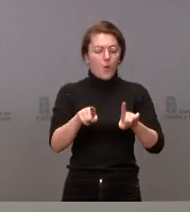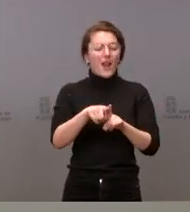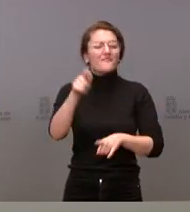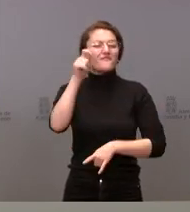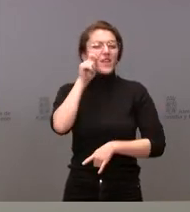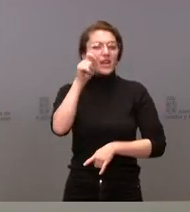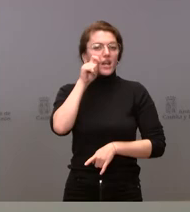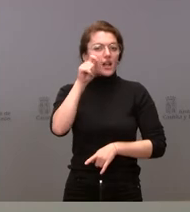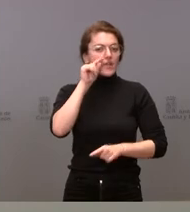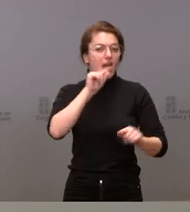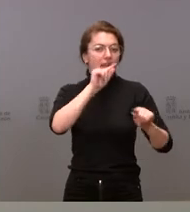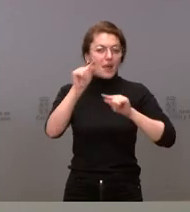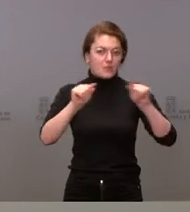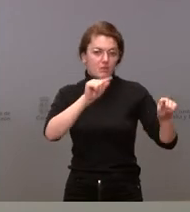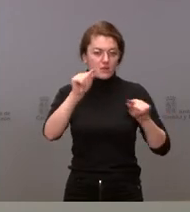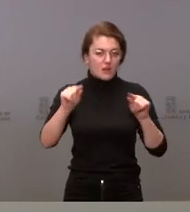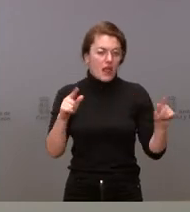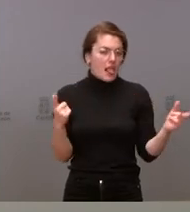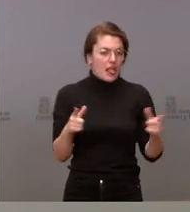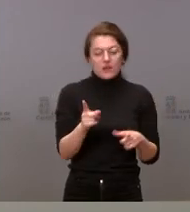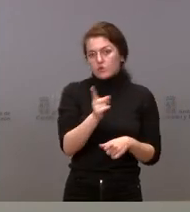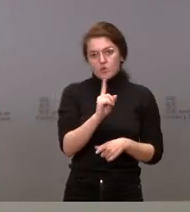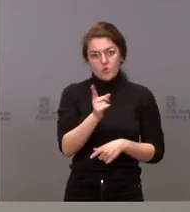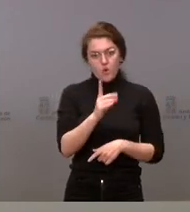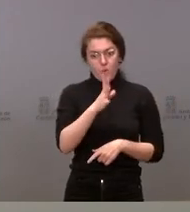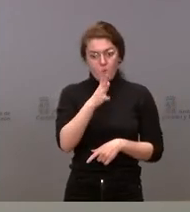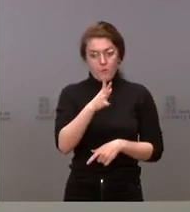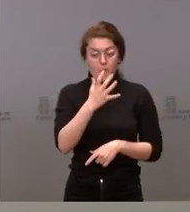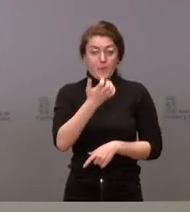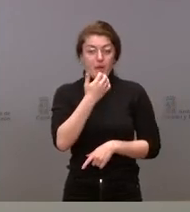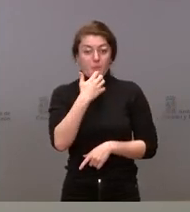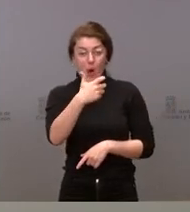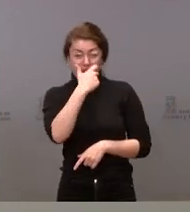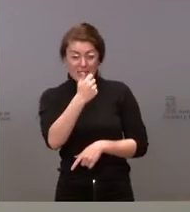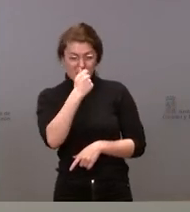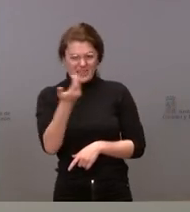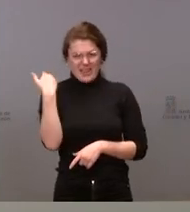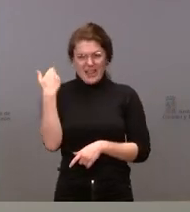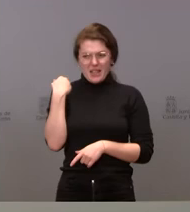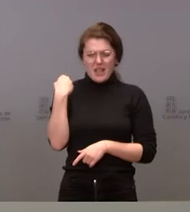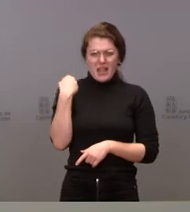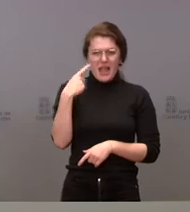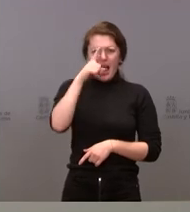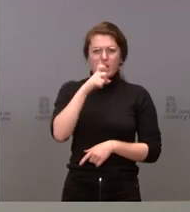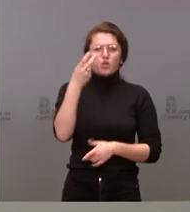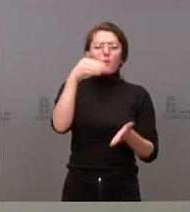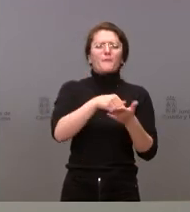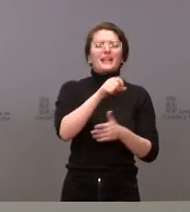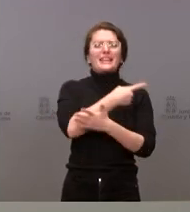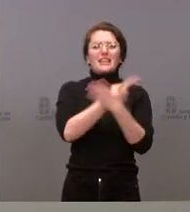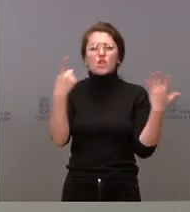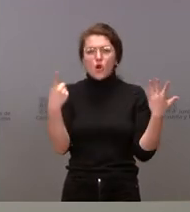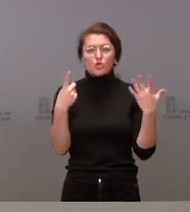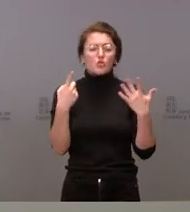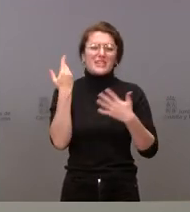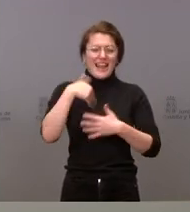epidemiológica porque si se circula la gripe también vivió una pandemia en el año 18 de tres años durante tres años en la cual se fueron